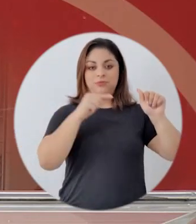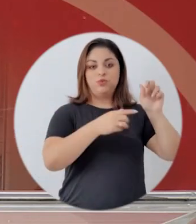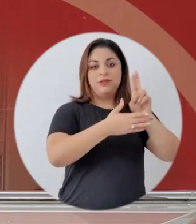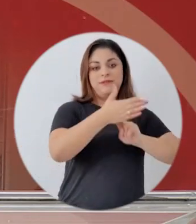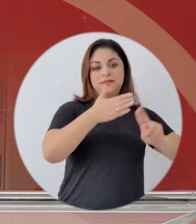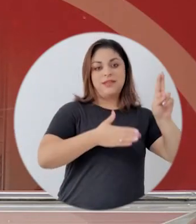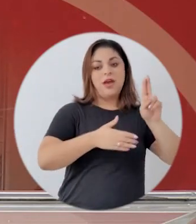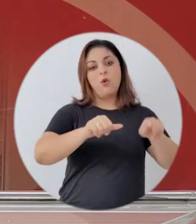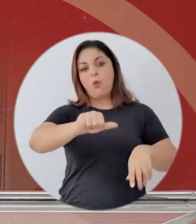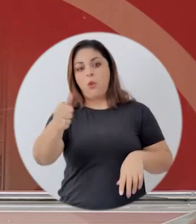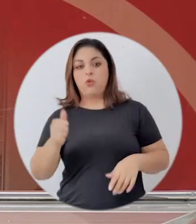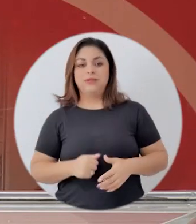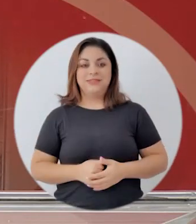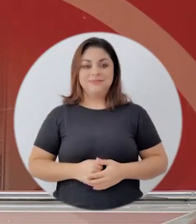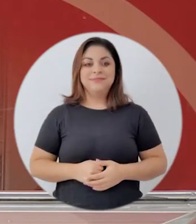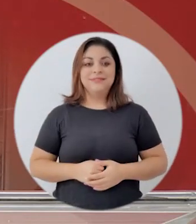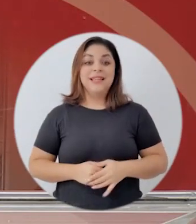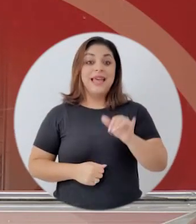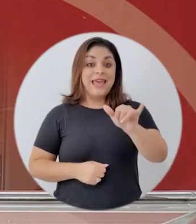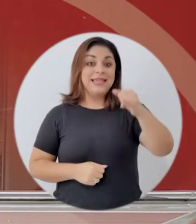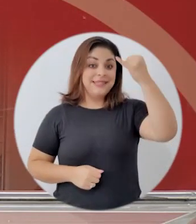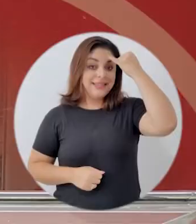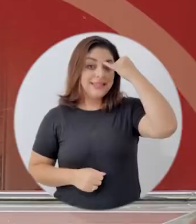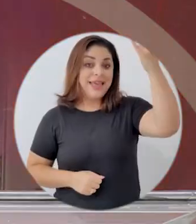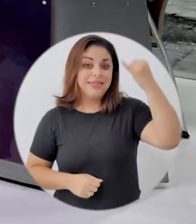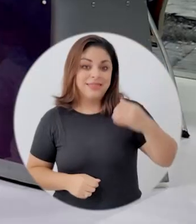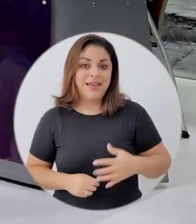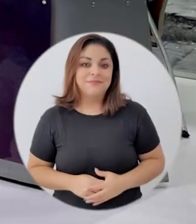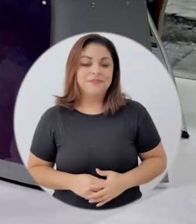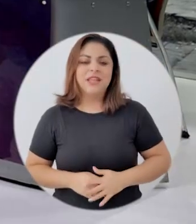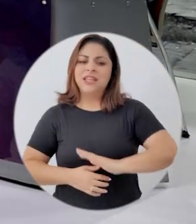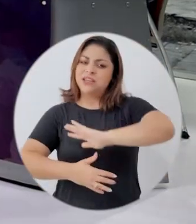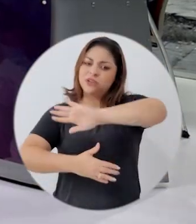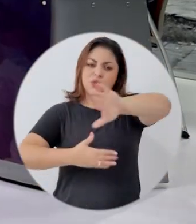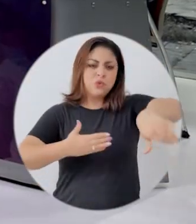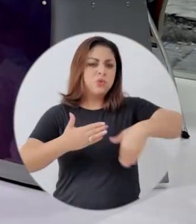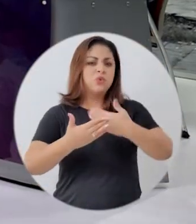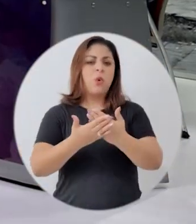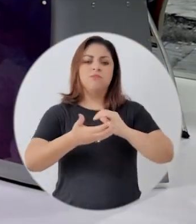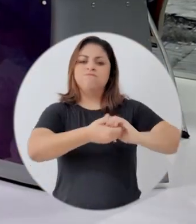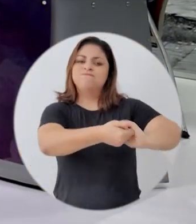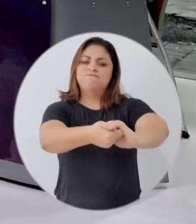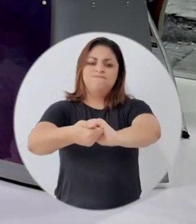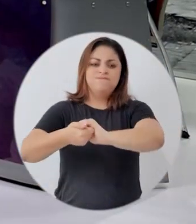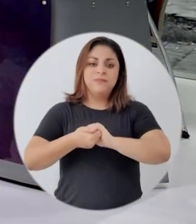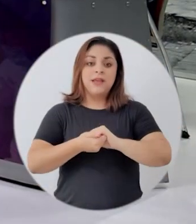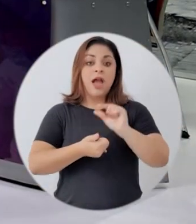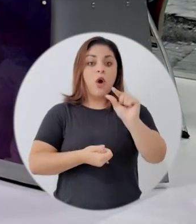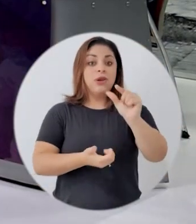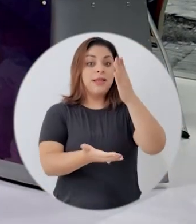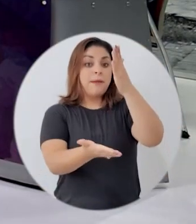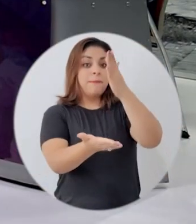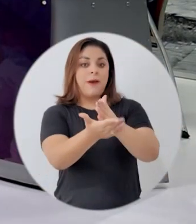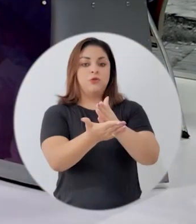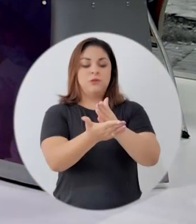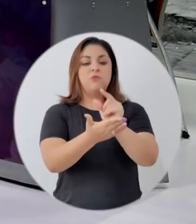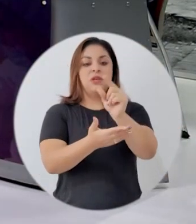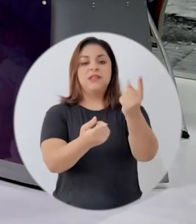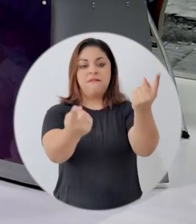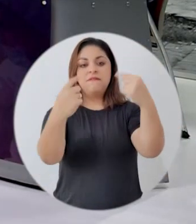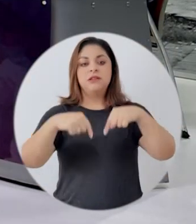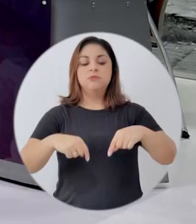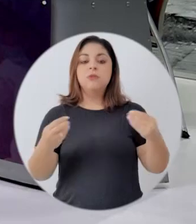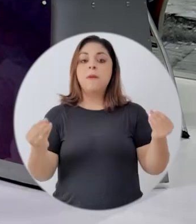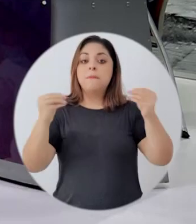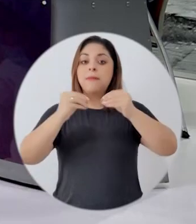a muchas de las otras organizaciones que he tenido la oportunidad de verificar. Esa es la idea, que en esta lucha pues se sumen todas las personas y todos los sectores. Vamos a ir a una